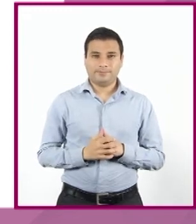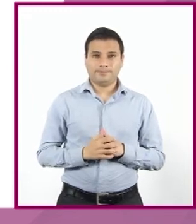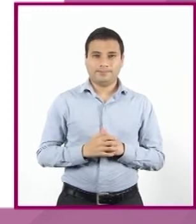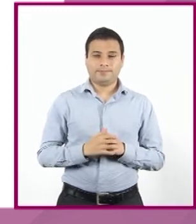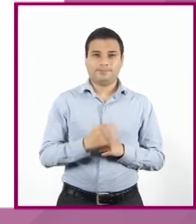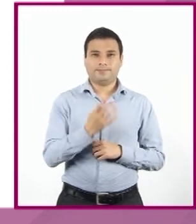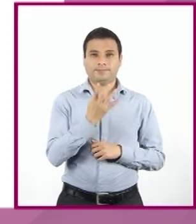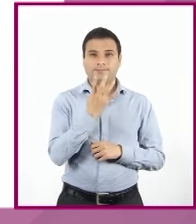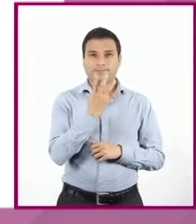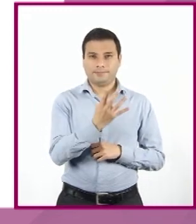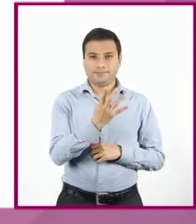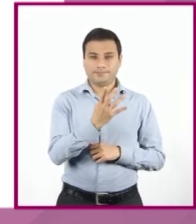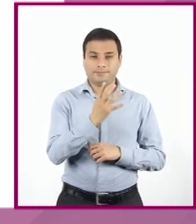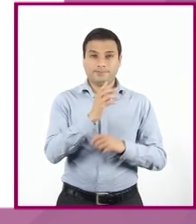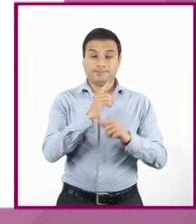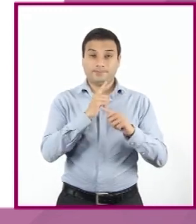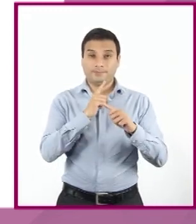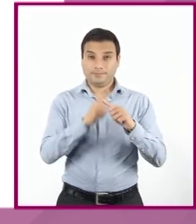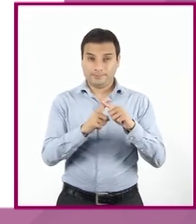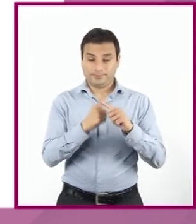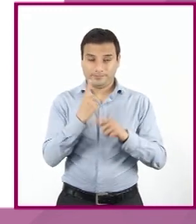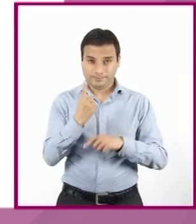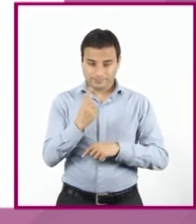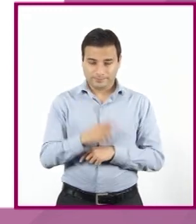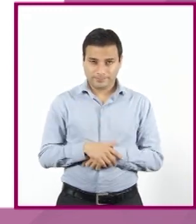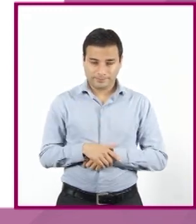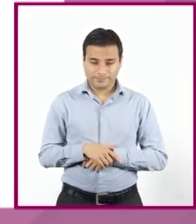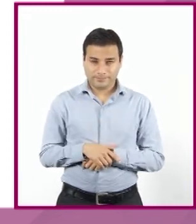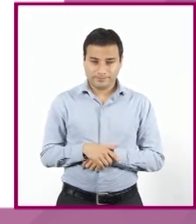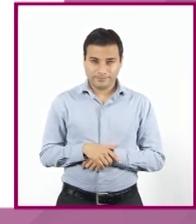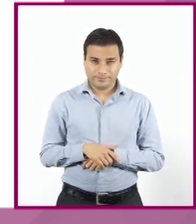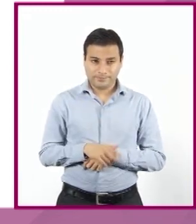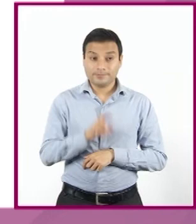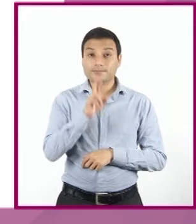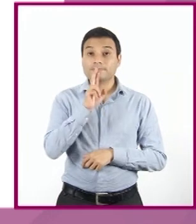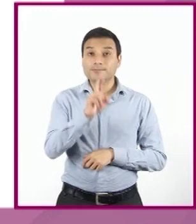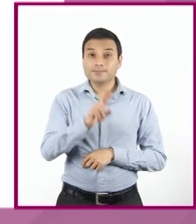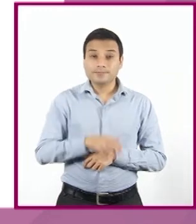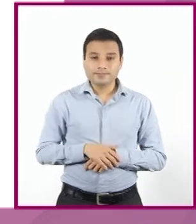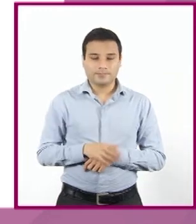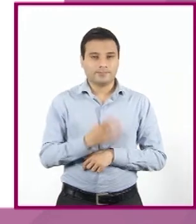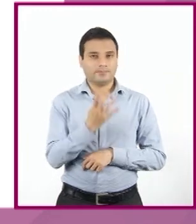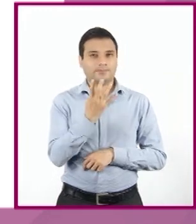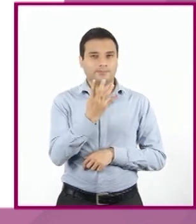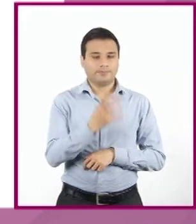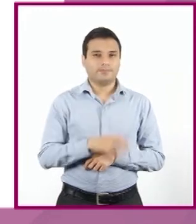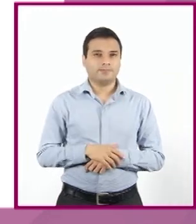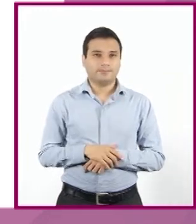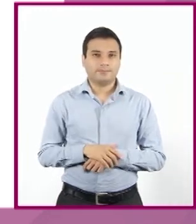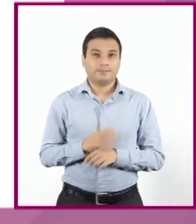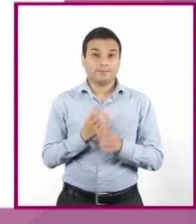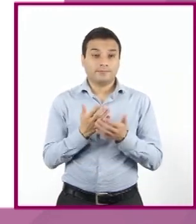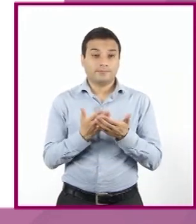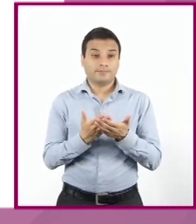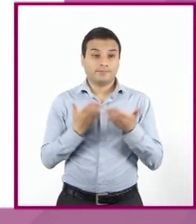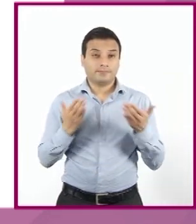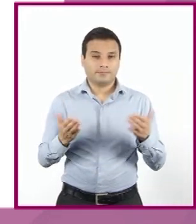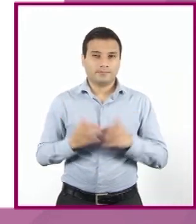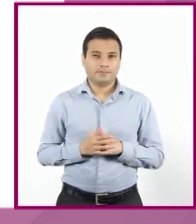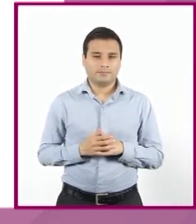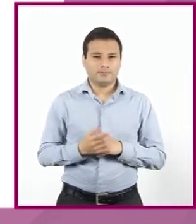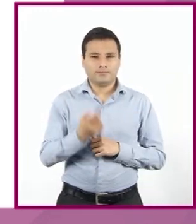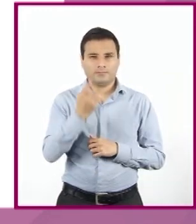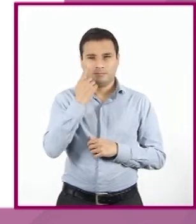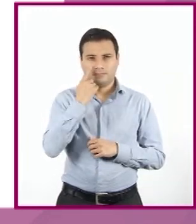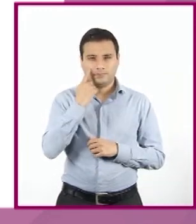el número 1 y queda 4 por 1 es igual a 4. Ahora, ¿qué debemos hacer